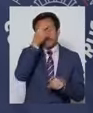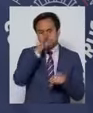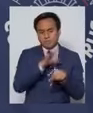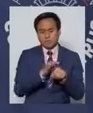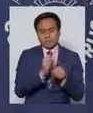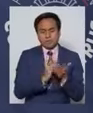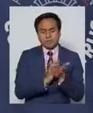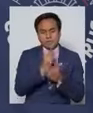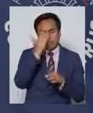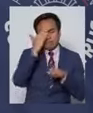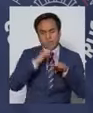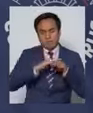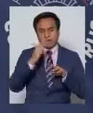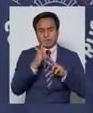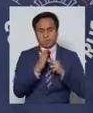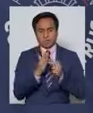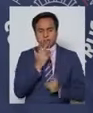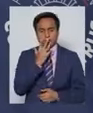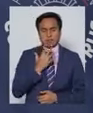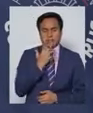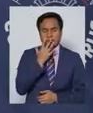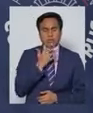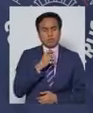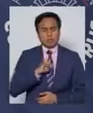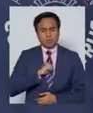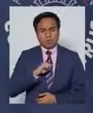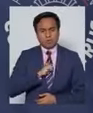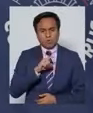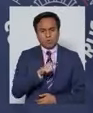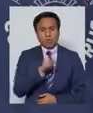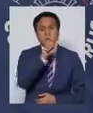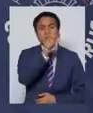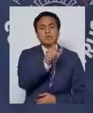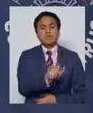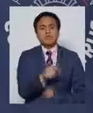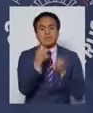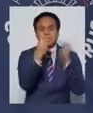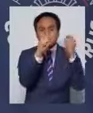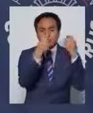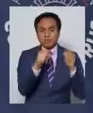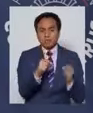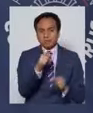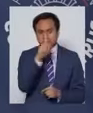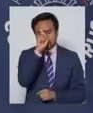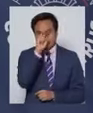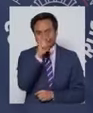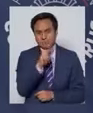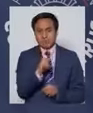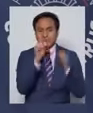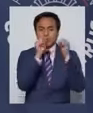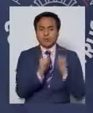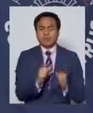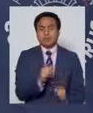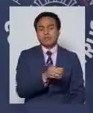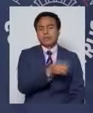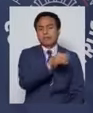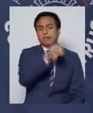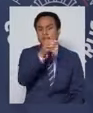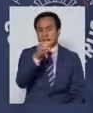empiezan con fiebre, con dificultad respiratoria, empiezan con tos, esas personas son evaluadas clínicamente y pueden ser